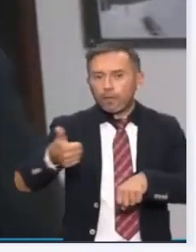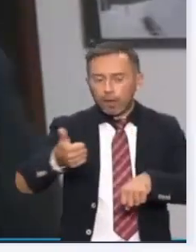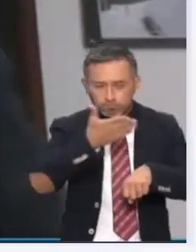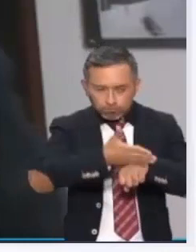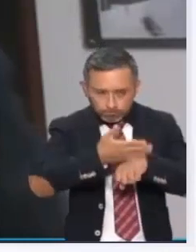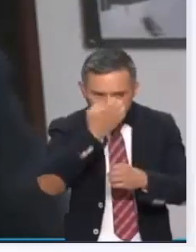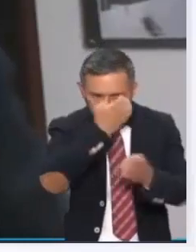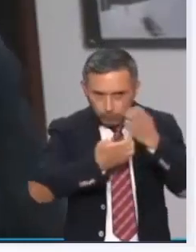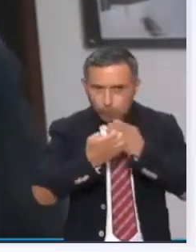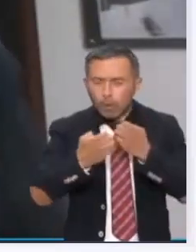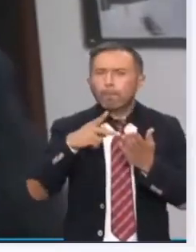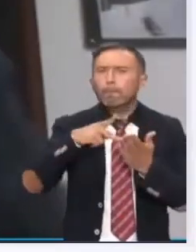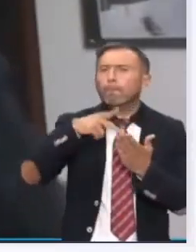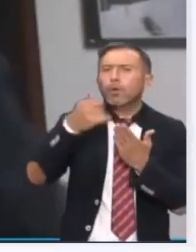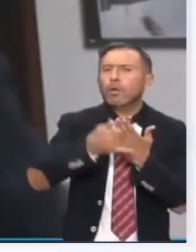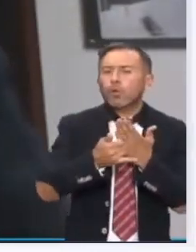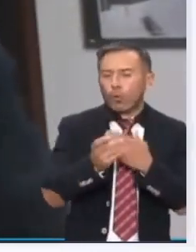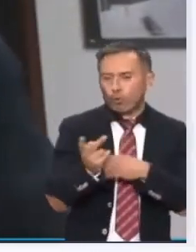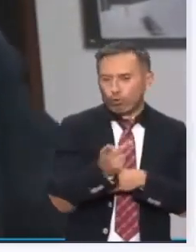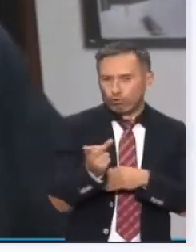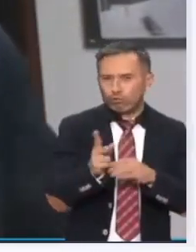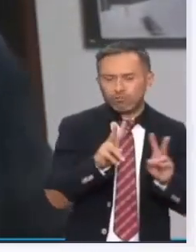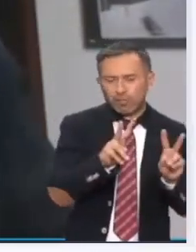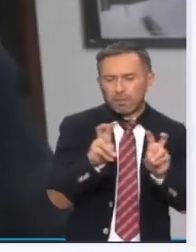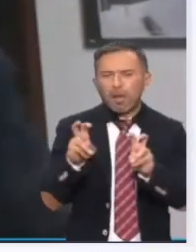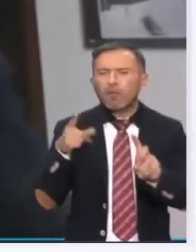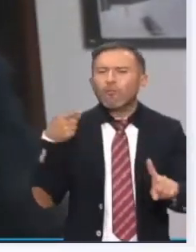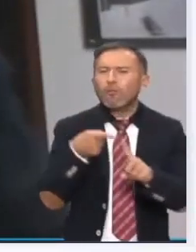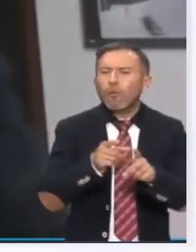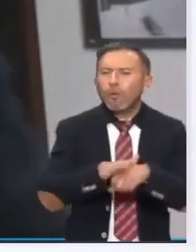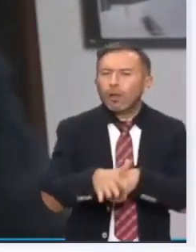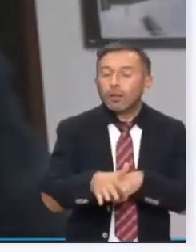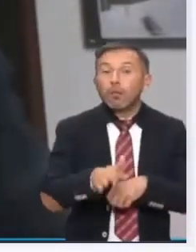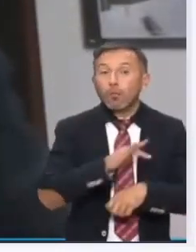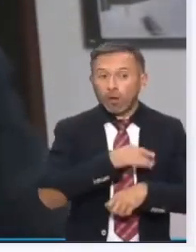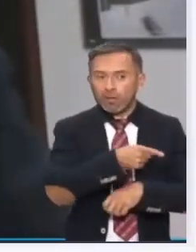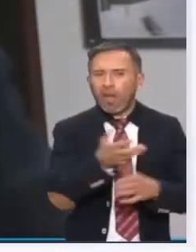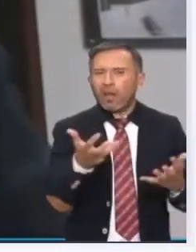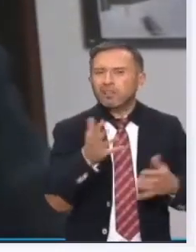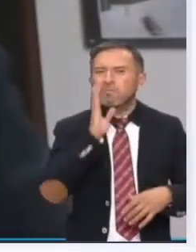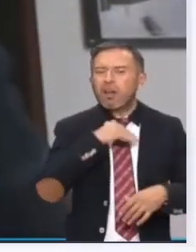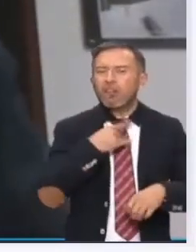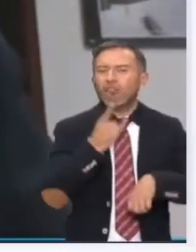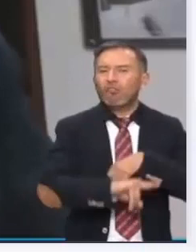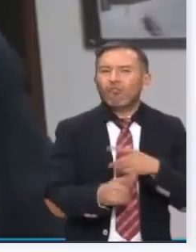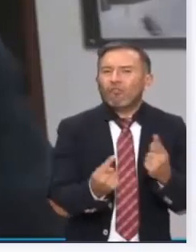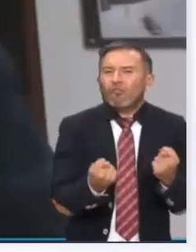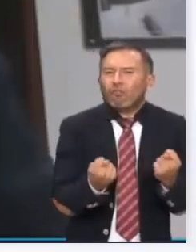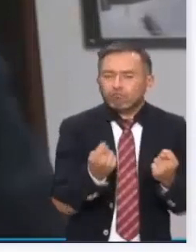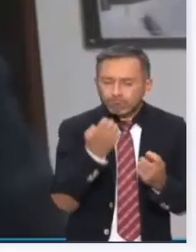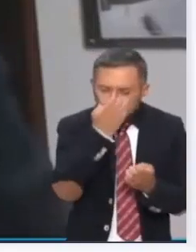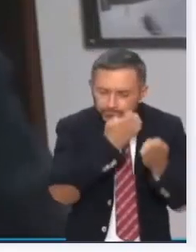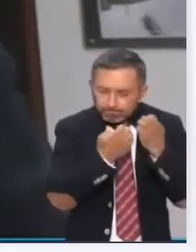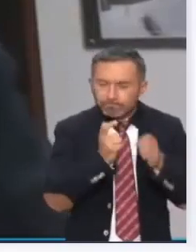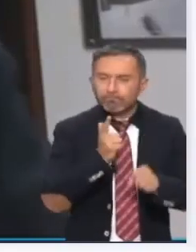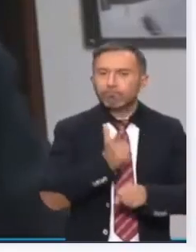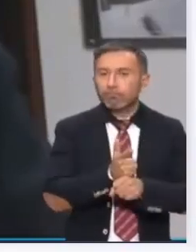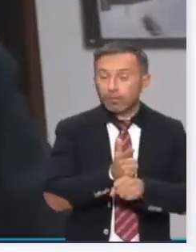en que entre en vigor el presente decreto y hasta la fecha de conclusión de su designación